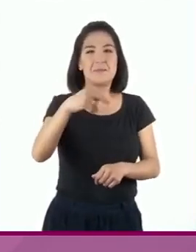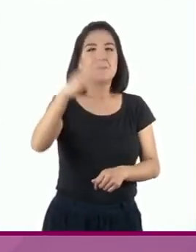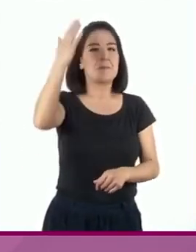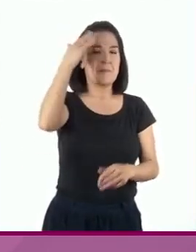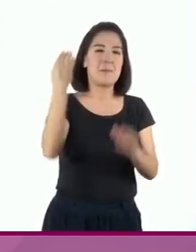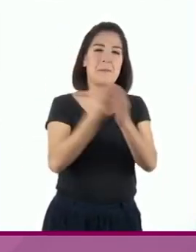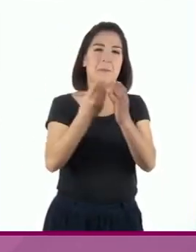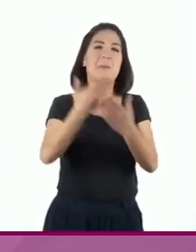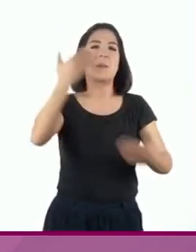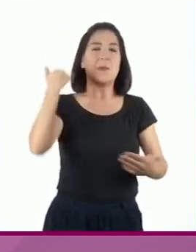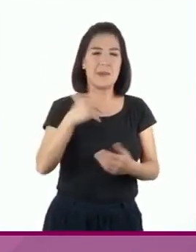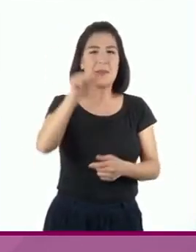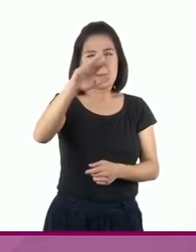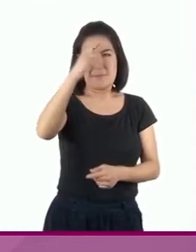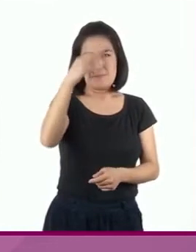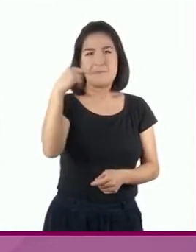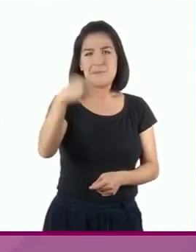su nombre?